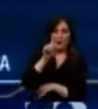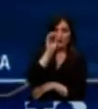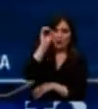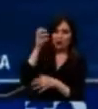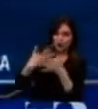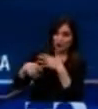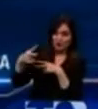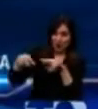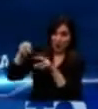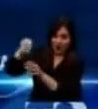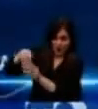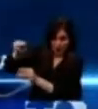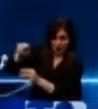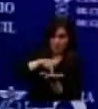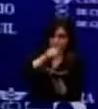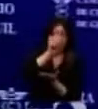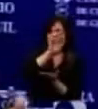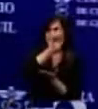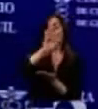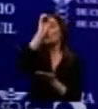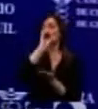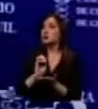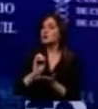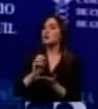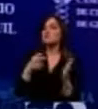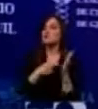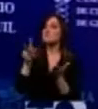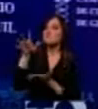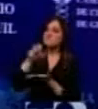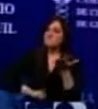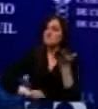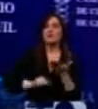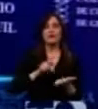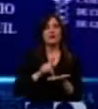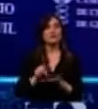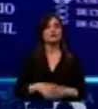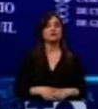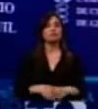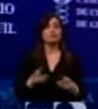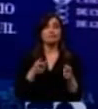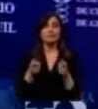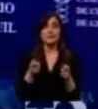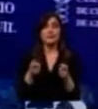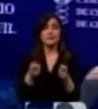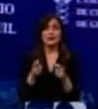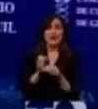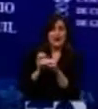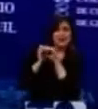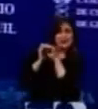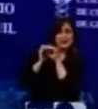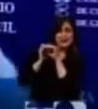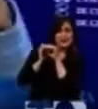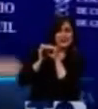valor total de los activos del contribuyente. Ese es el mecanismo, digamos, coercitivo para obligar a las empresas